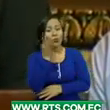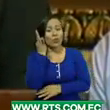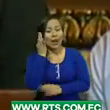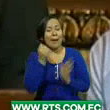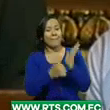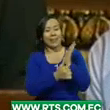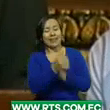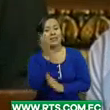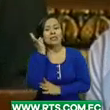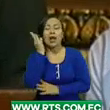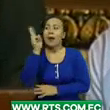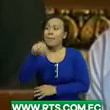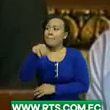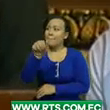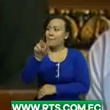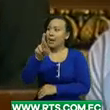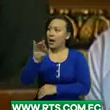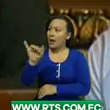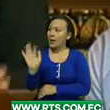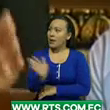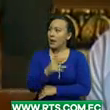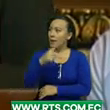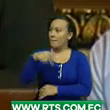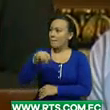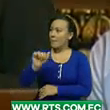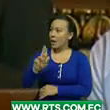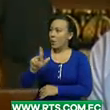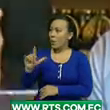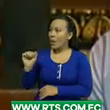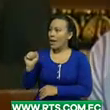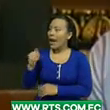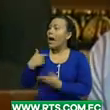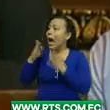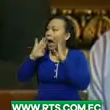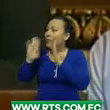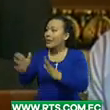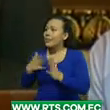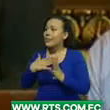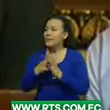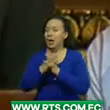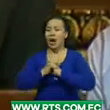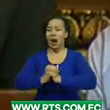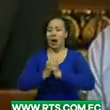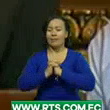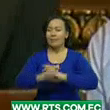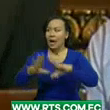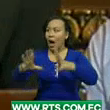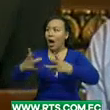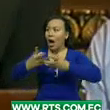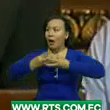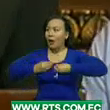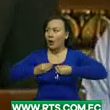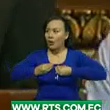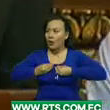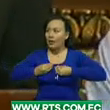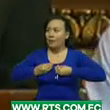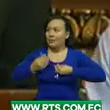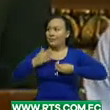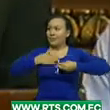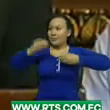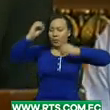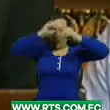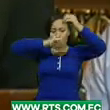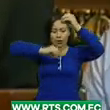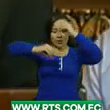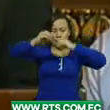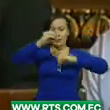ministra maría paula romo por escuchar y atender este pedido por haber acogido las observaciones